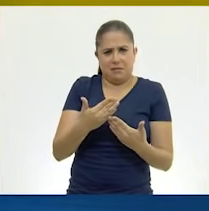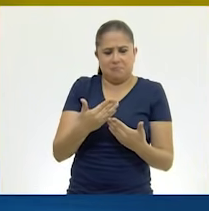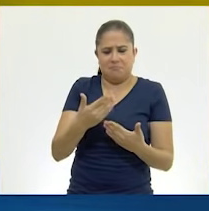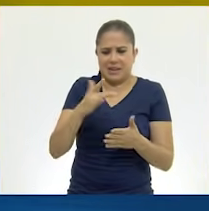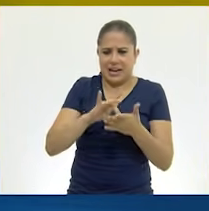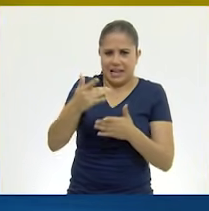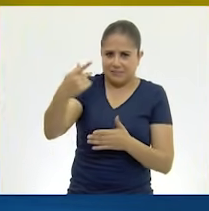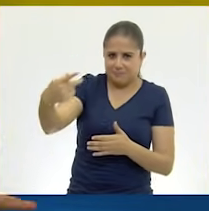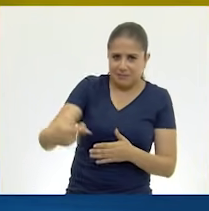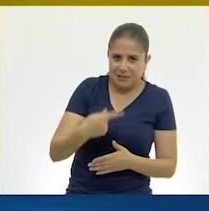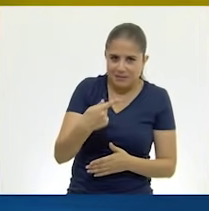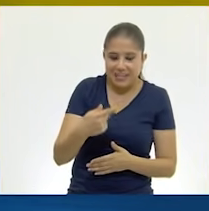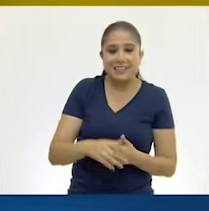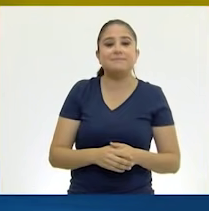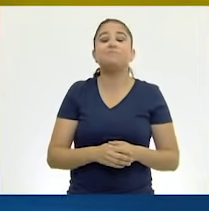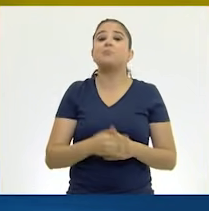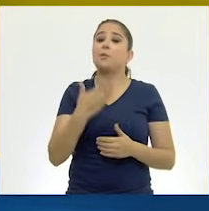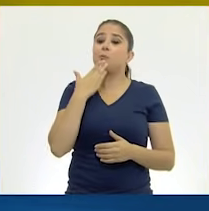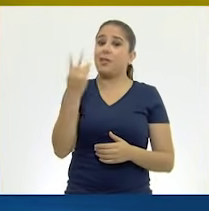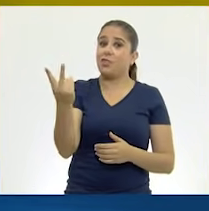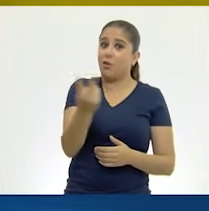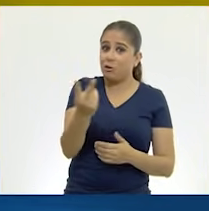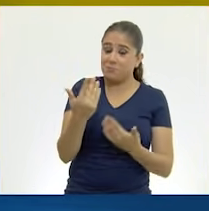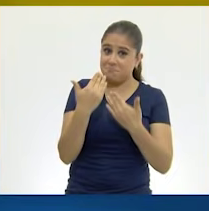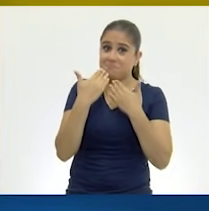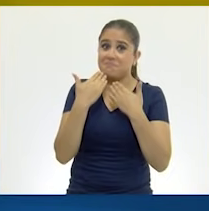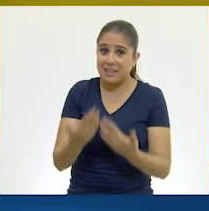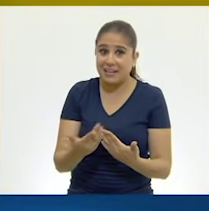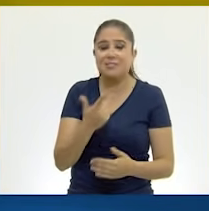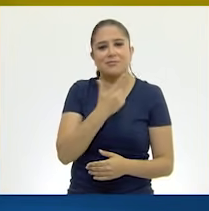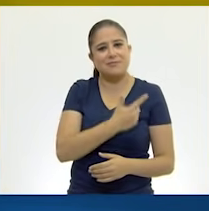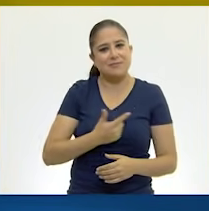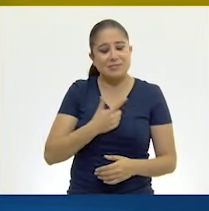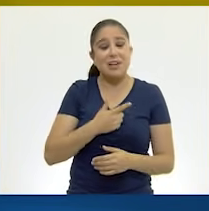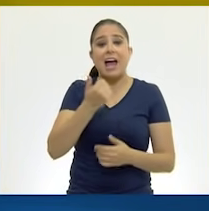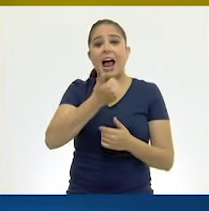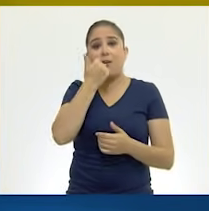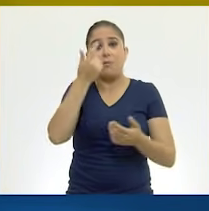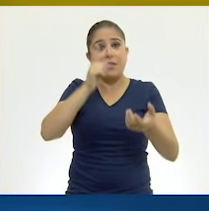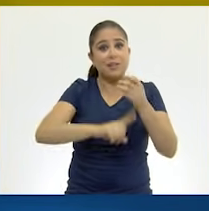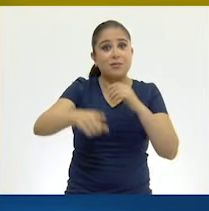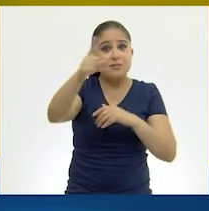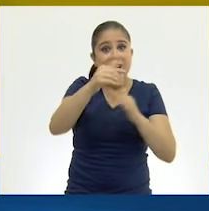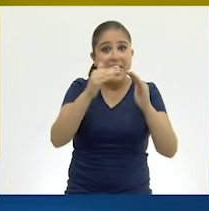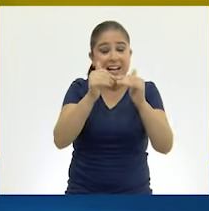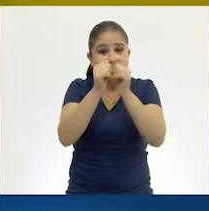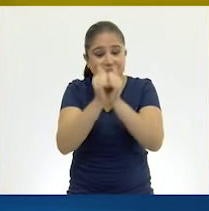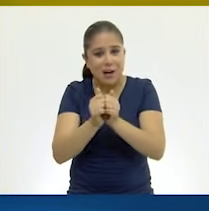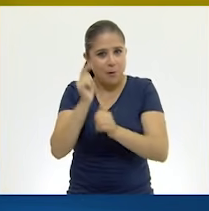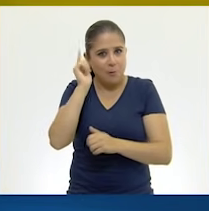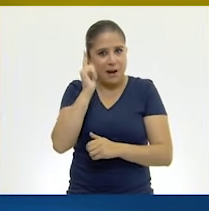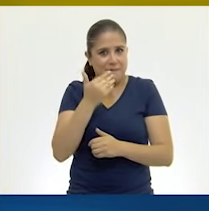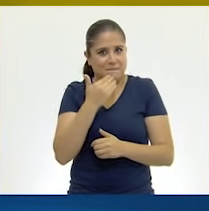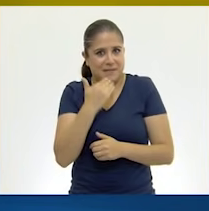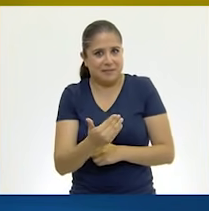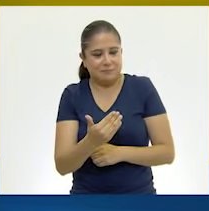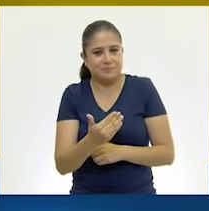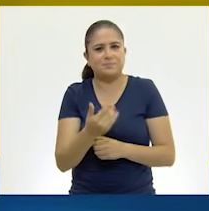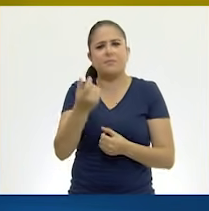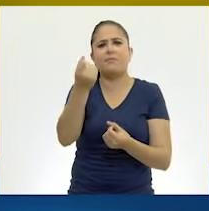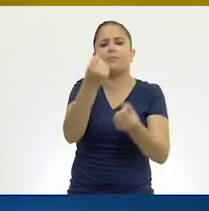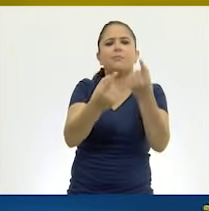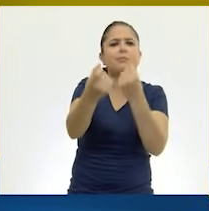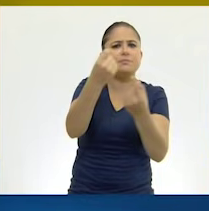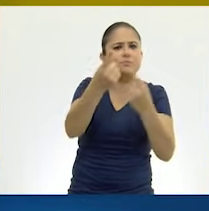Me da mucho gusto que ambos estén bien. Espero que los alumnos que nos ven desde su casa también se encuentren bien. ¿Y alguno